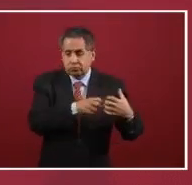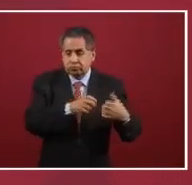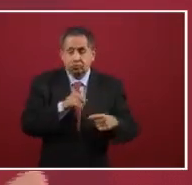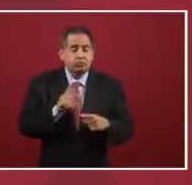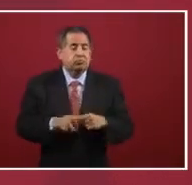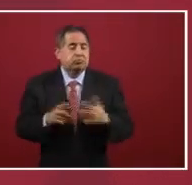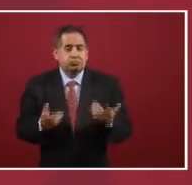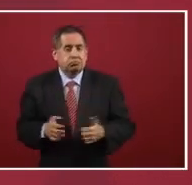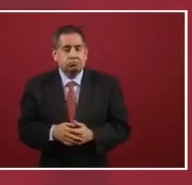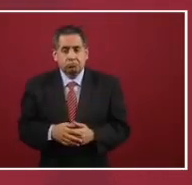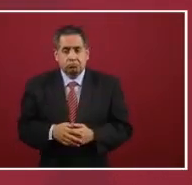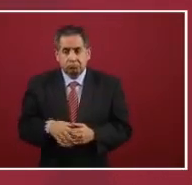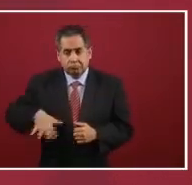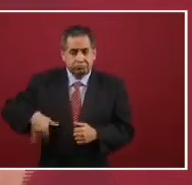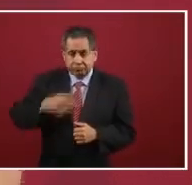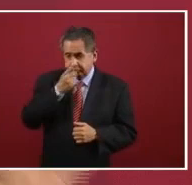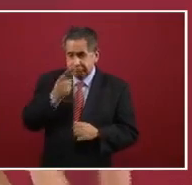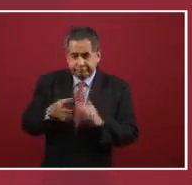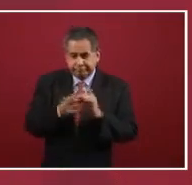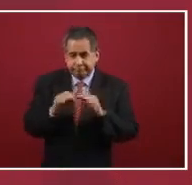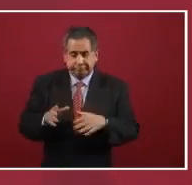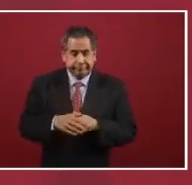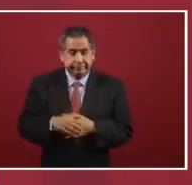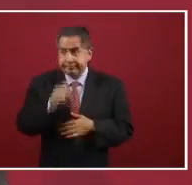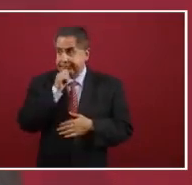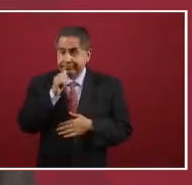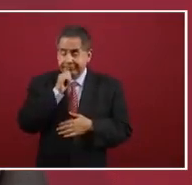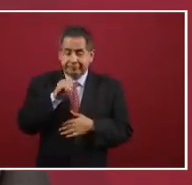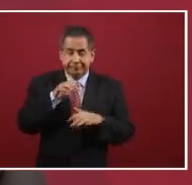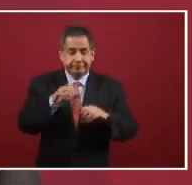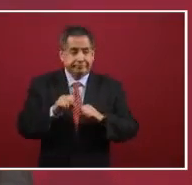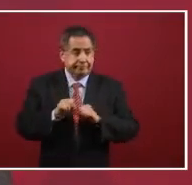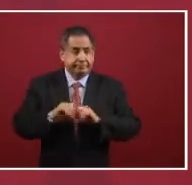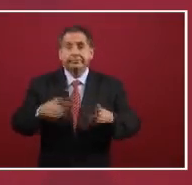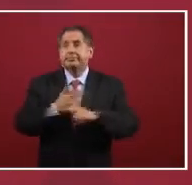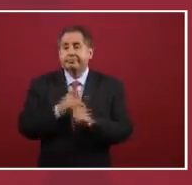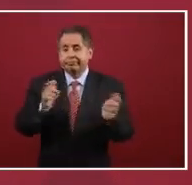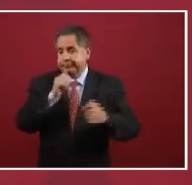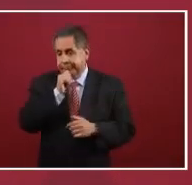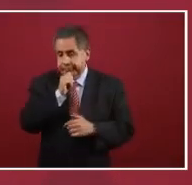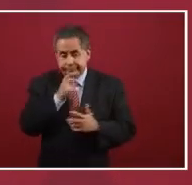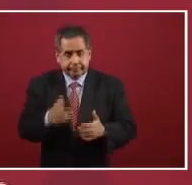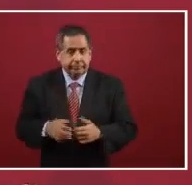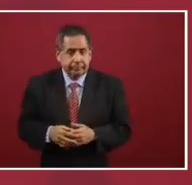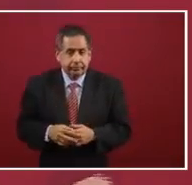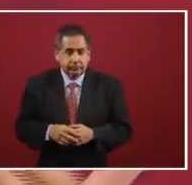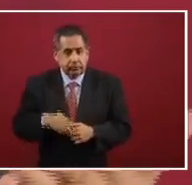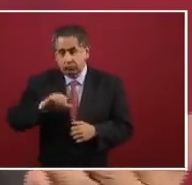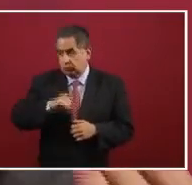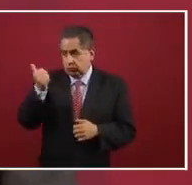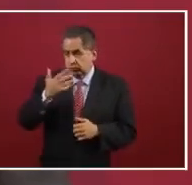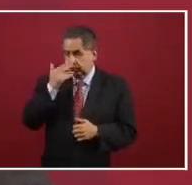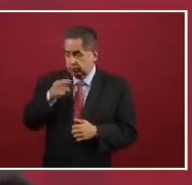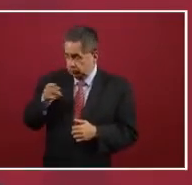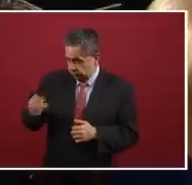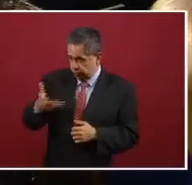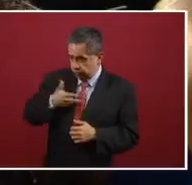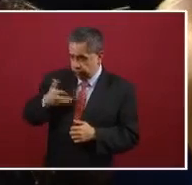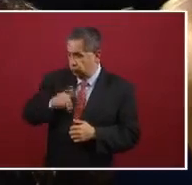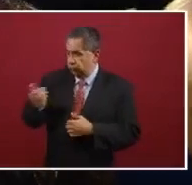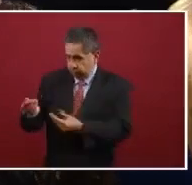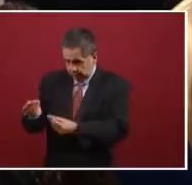era el que estoy refiriendo. Todavía no se daba su liberación. No tenemos otro. Le dije, pero si usted tiene otro